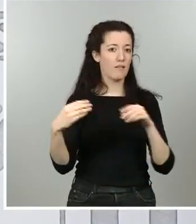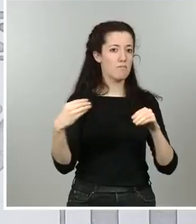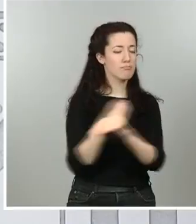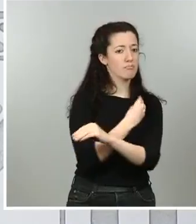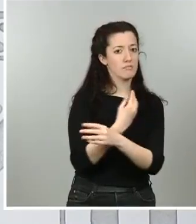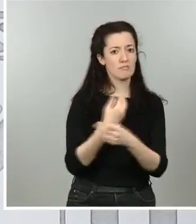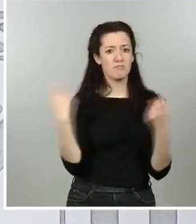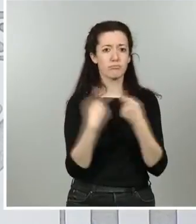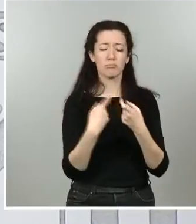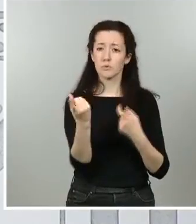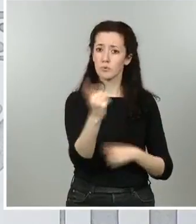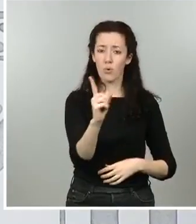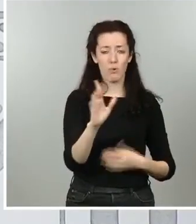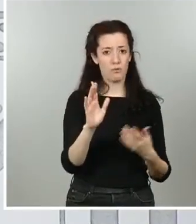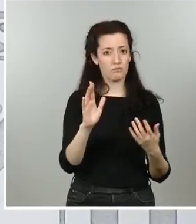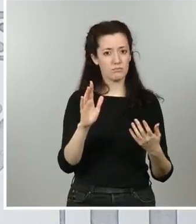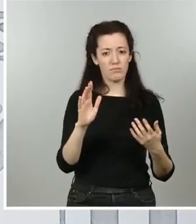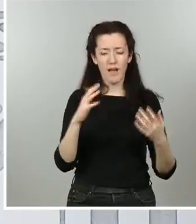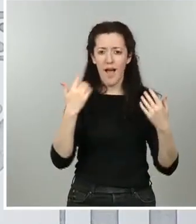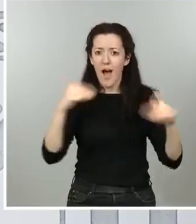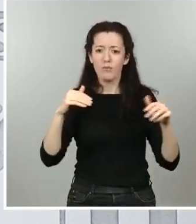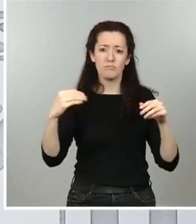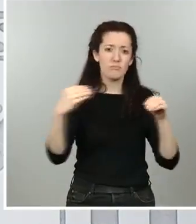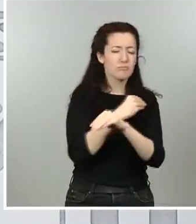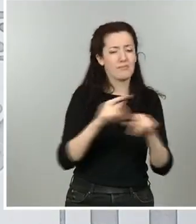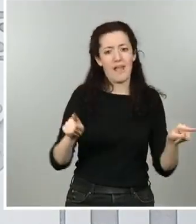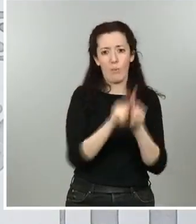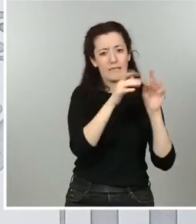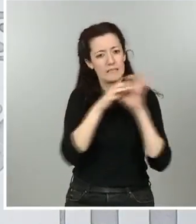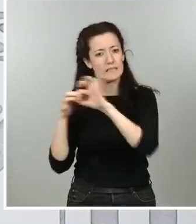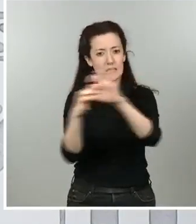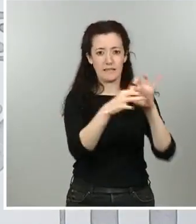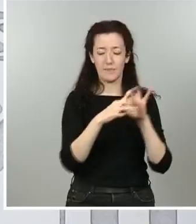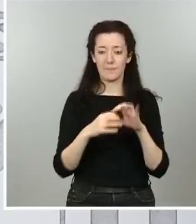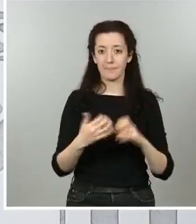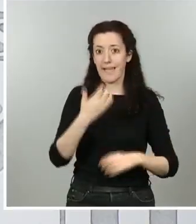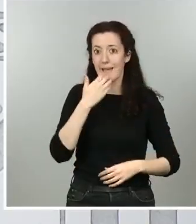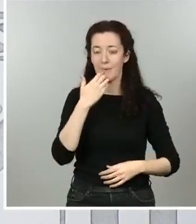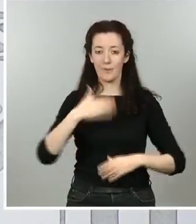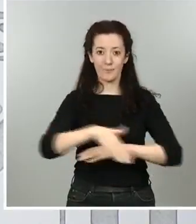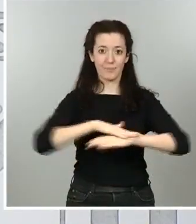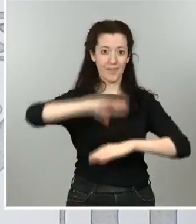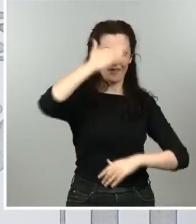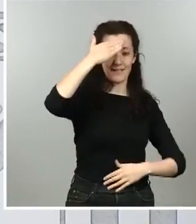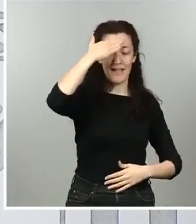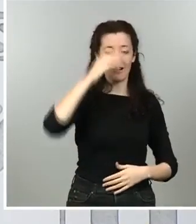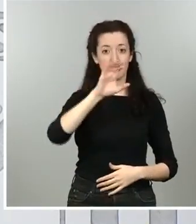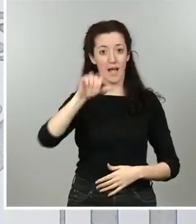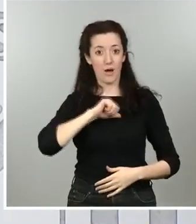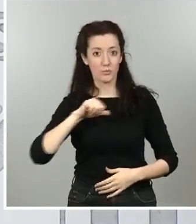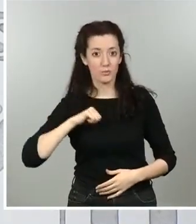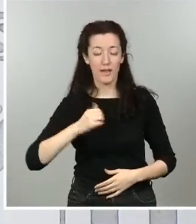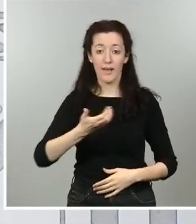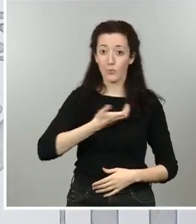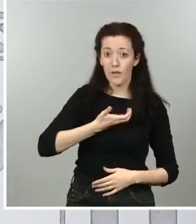el objetivo común. Administración central, comunidades autónomas y ayuntamientos tenemos el deber de colaborar